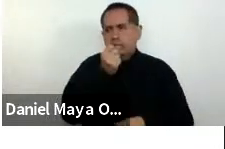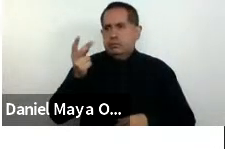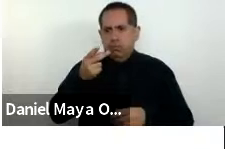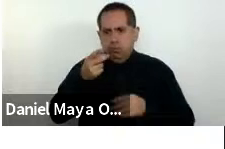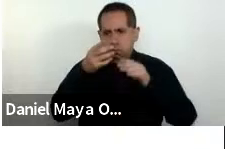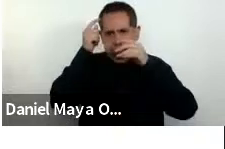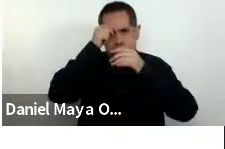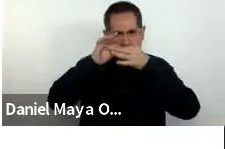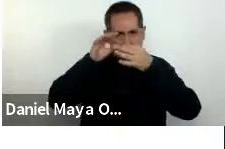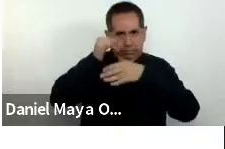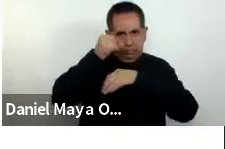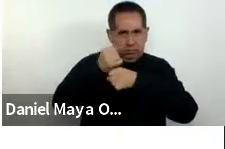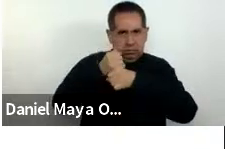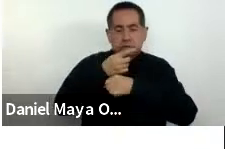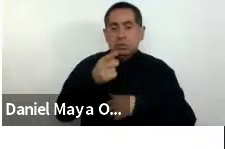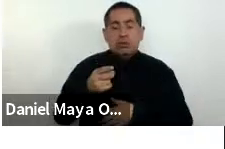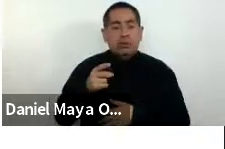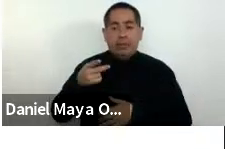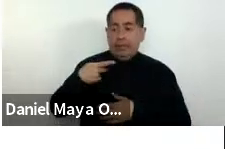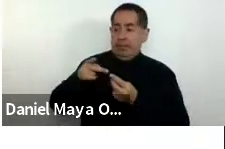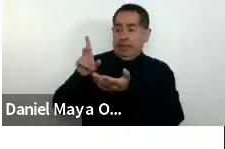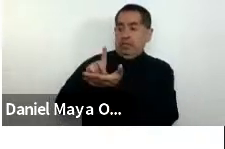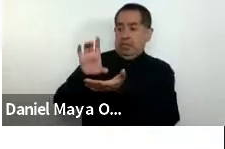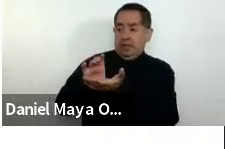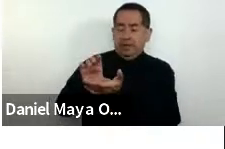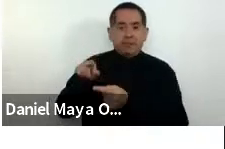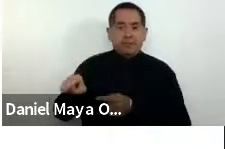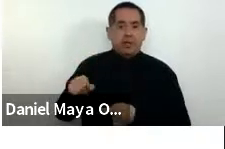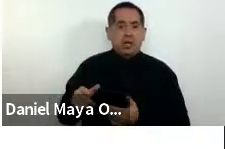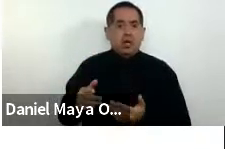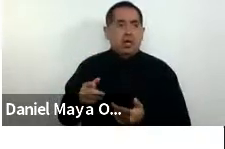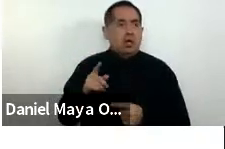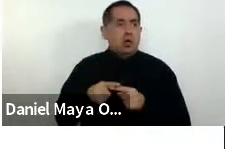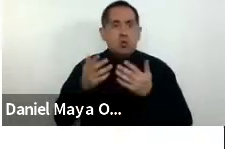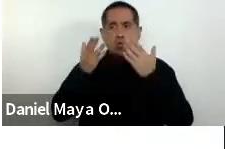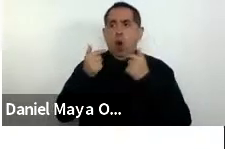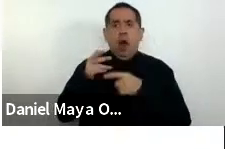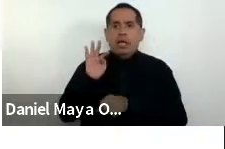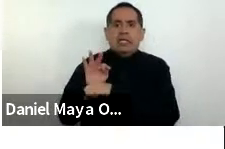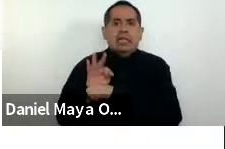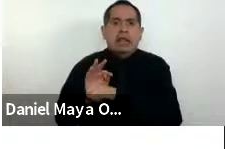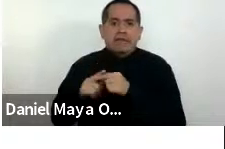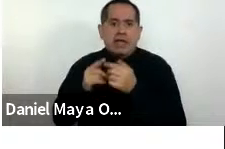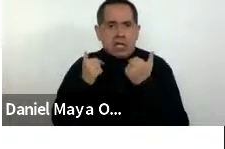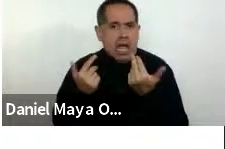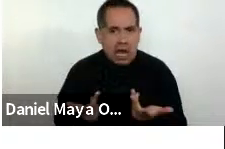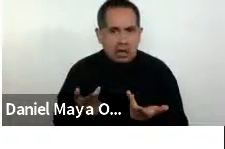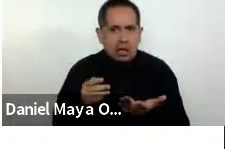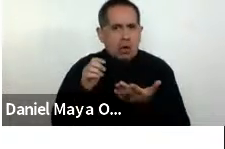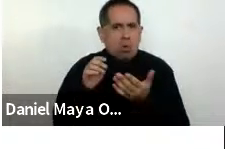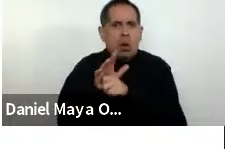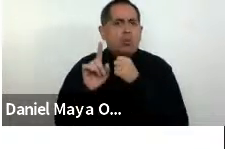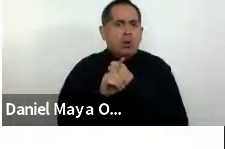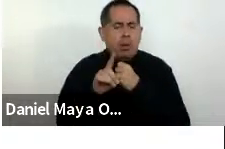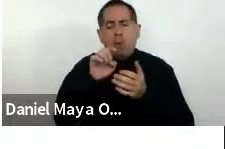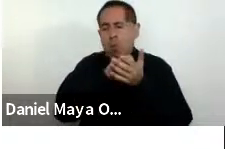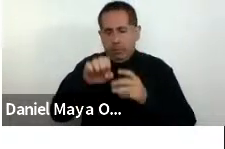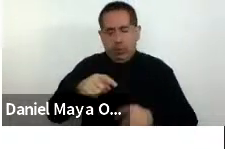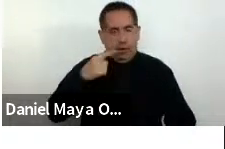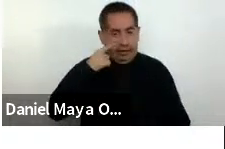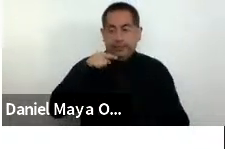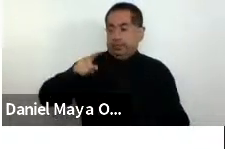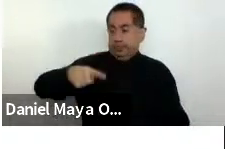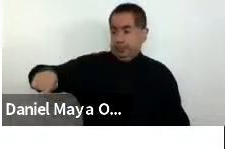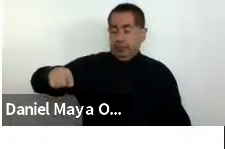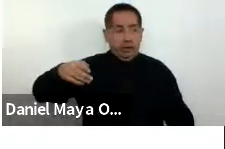con discapacidad tienen un gran problema de indefensión. ¿Como cuáles? Cuando van a un